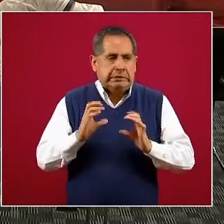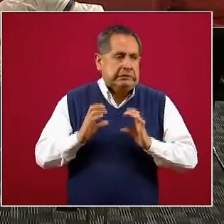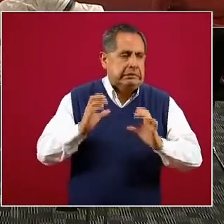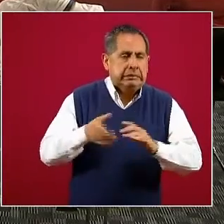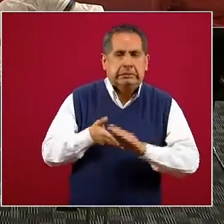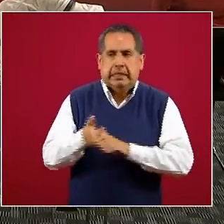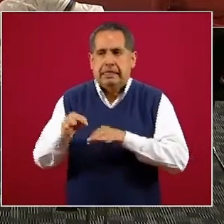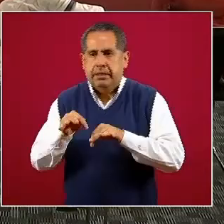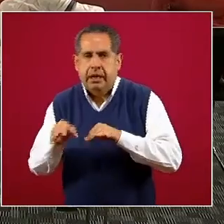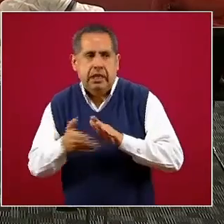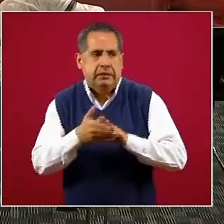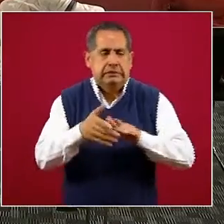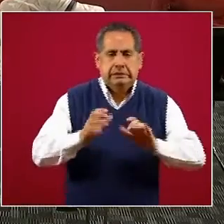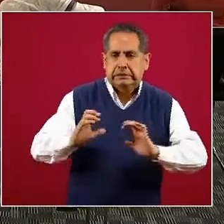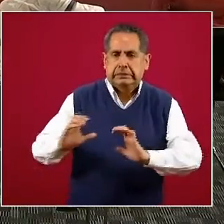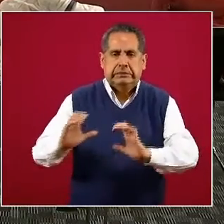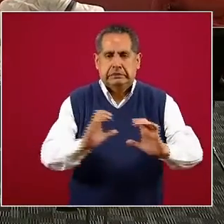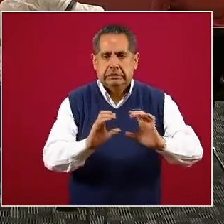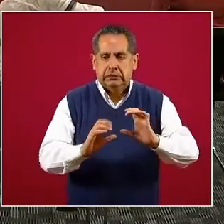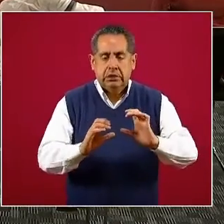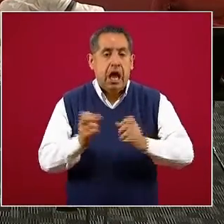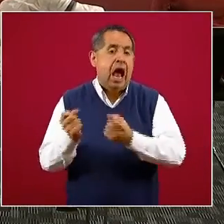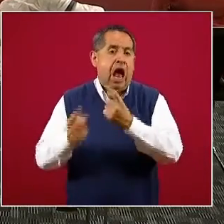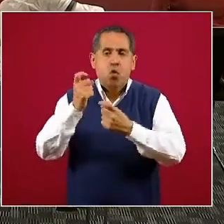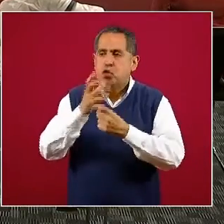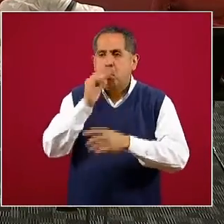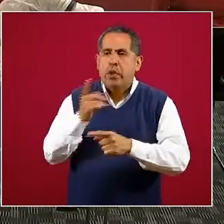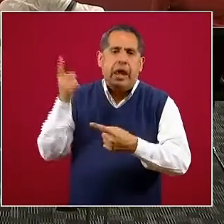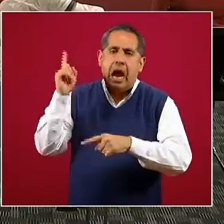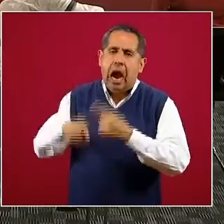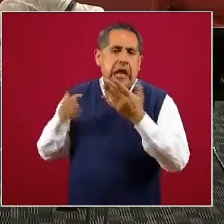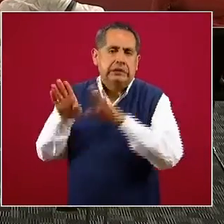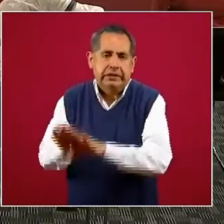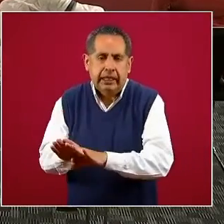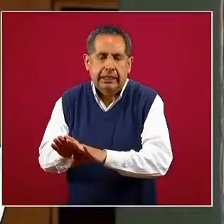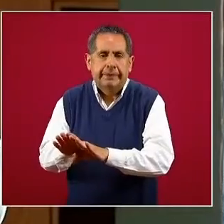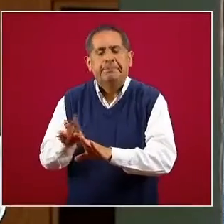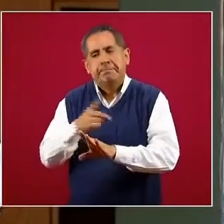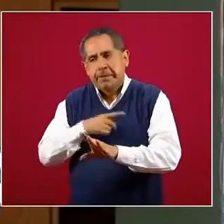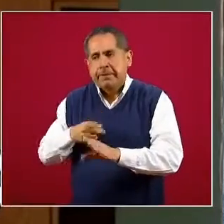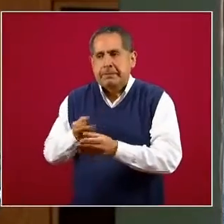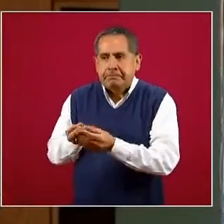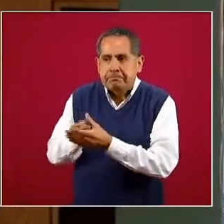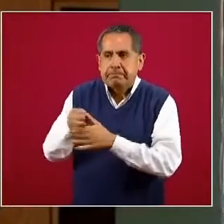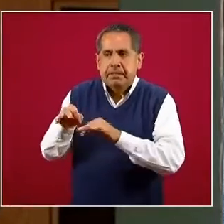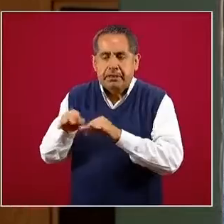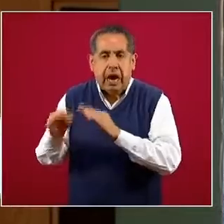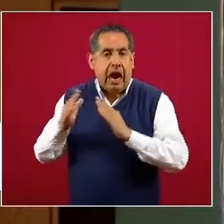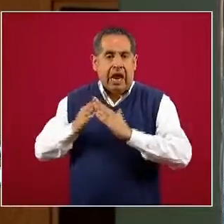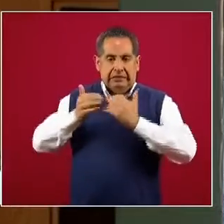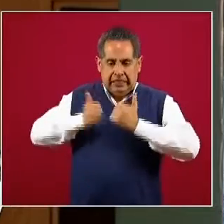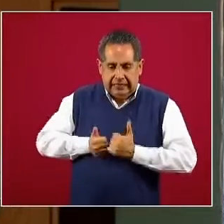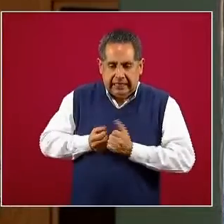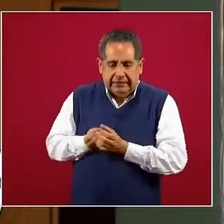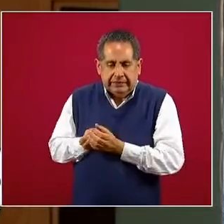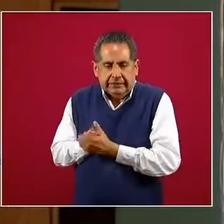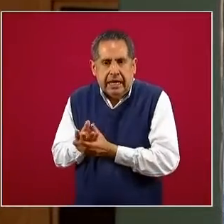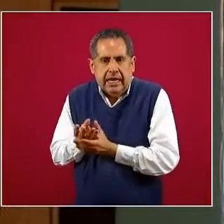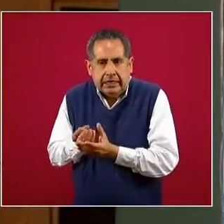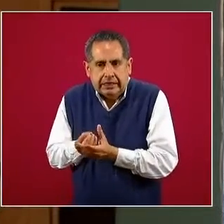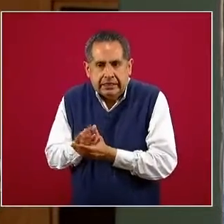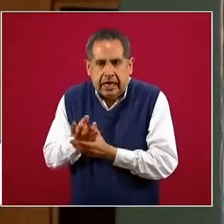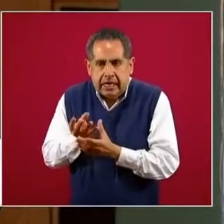y estaremos muy atentos de las preguntas que se relacionen y vamos a pedirle enseguida al señor gobernador